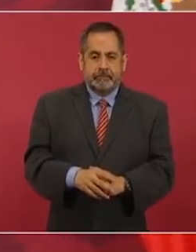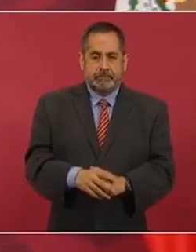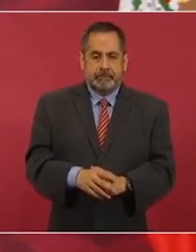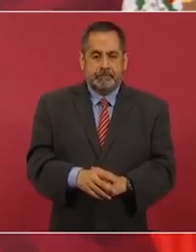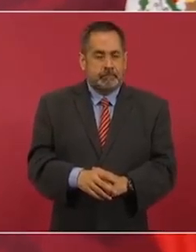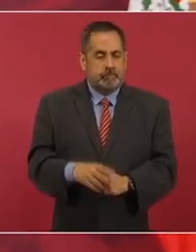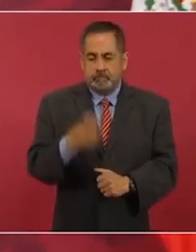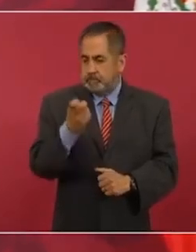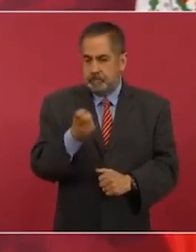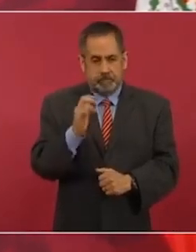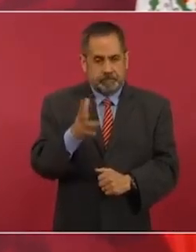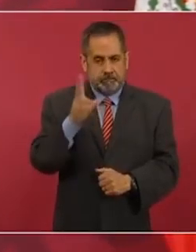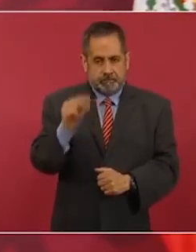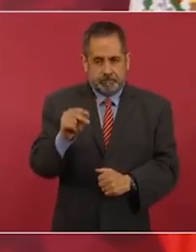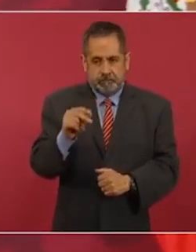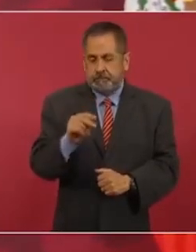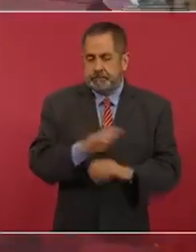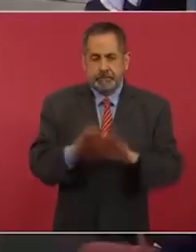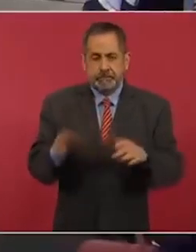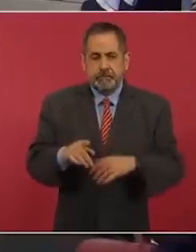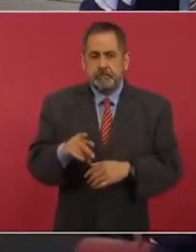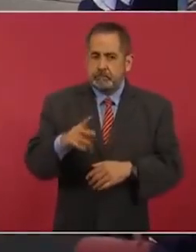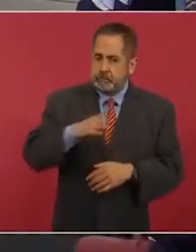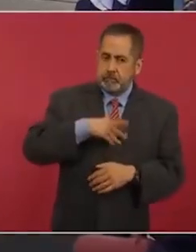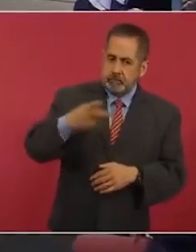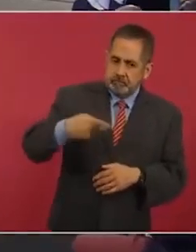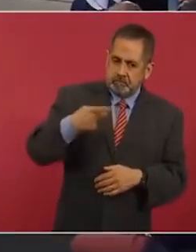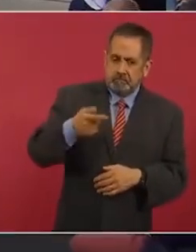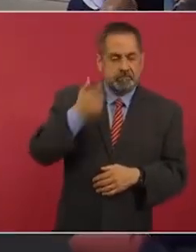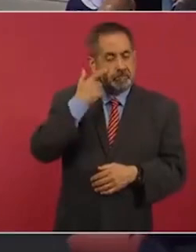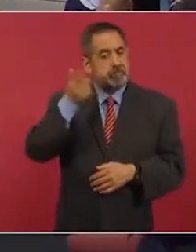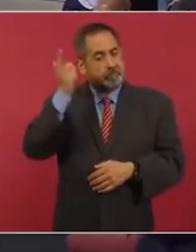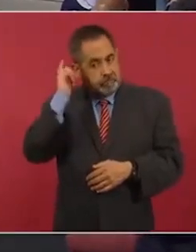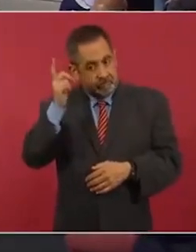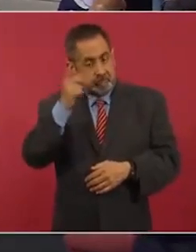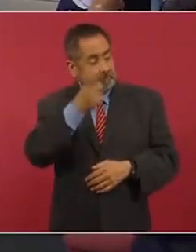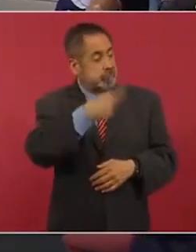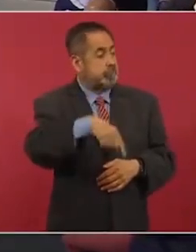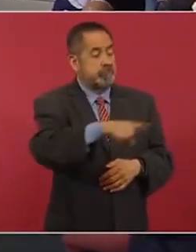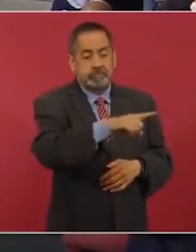Ya no es así, pero qué bien que me preguntes, ojalá. Y ellos